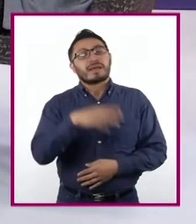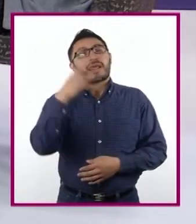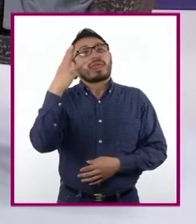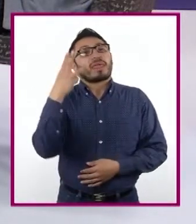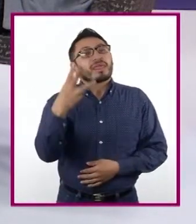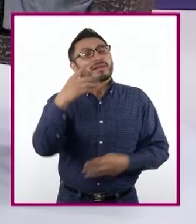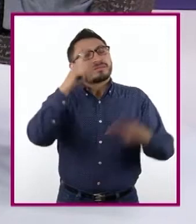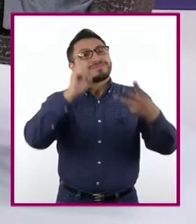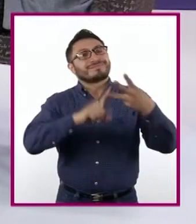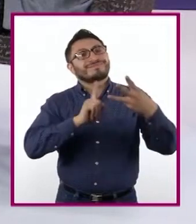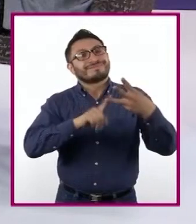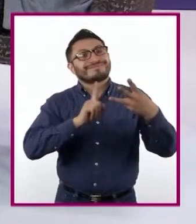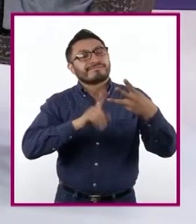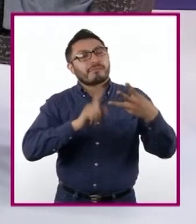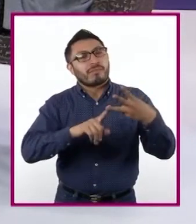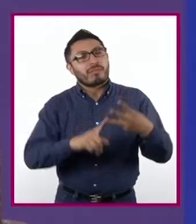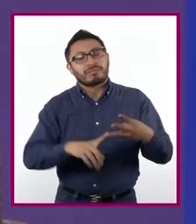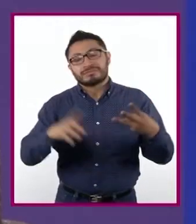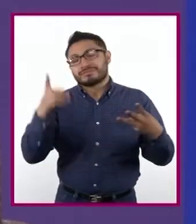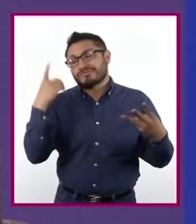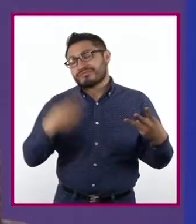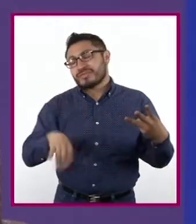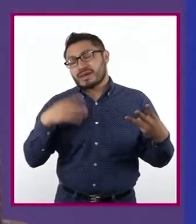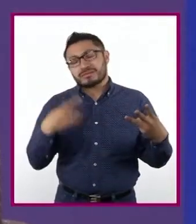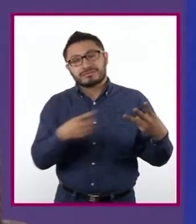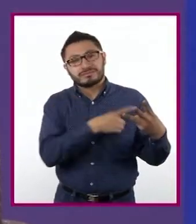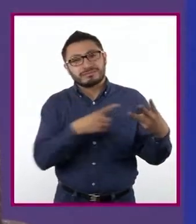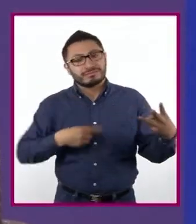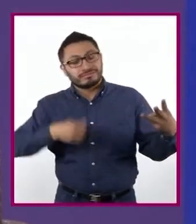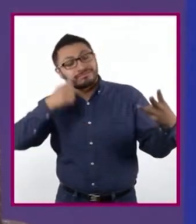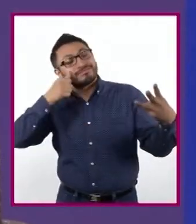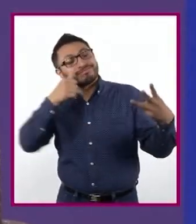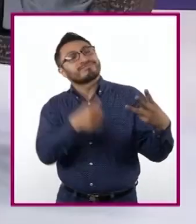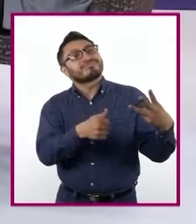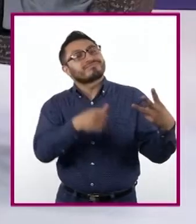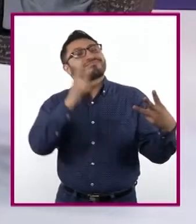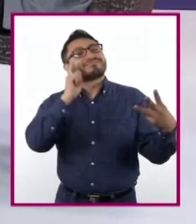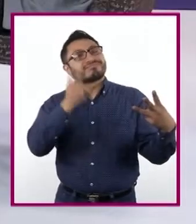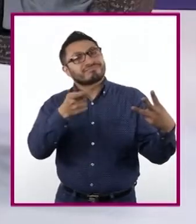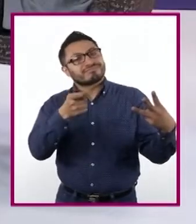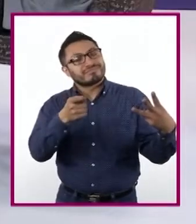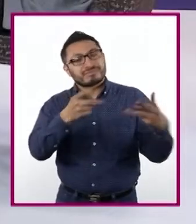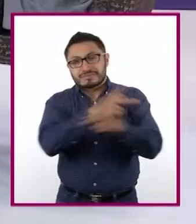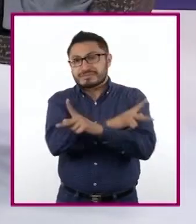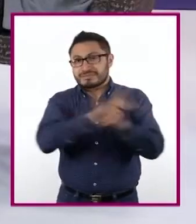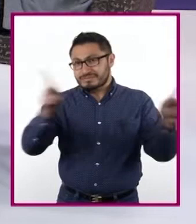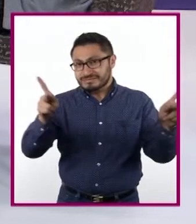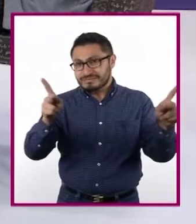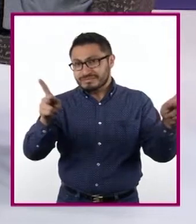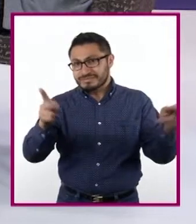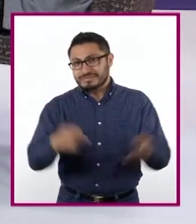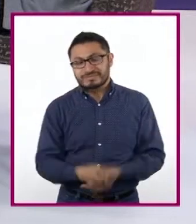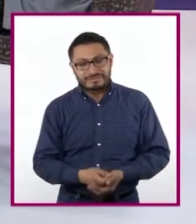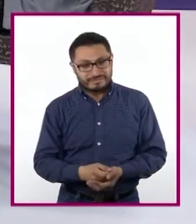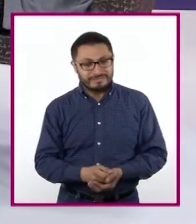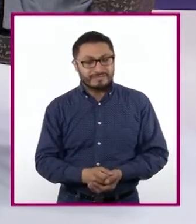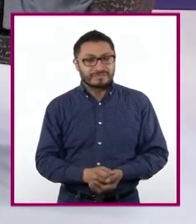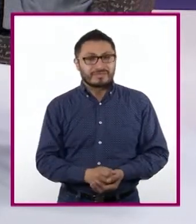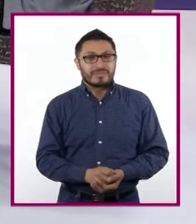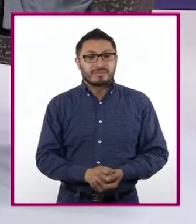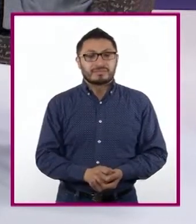tercer elemento que merece toda nuestra atención: el público o